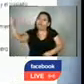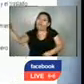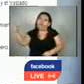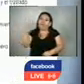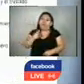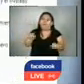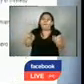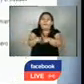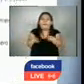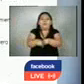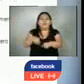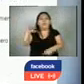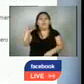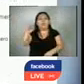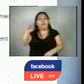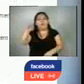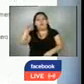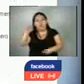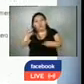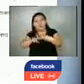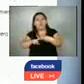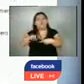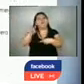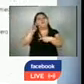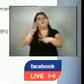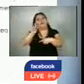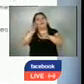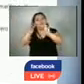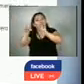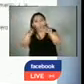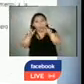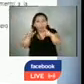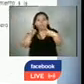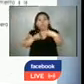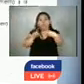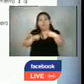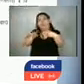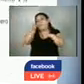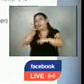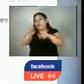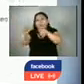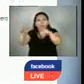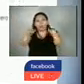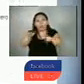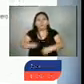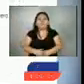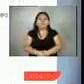hermanos Carlos Ramón y Luis Eduardo Carranza, de 27 y 29 años respectivamente.